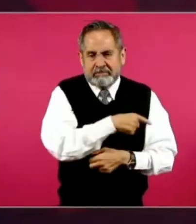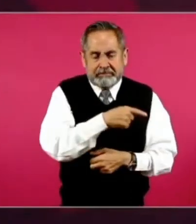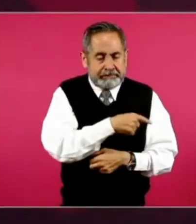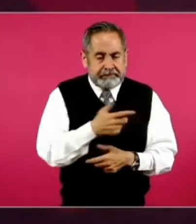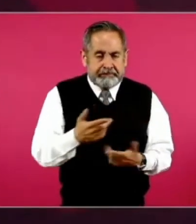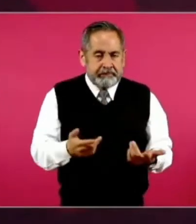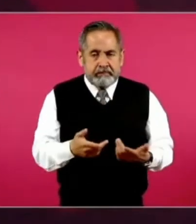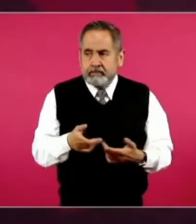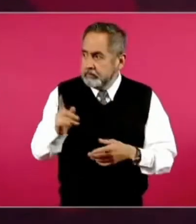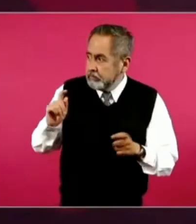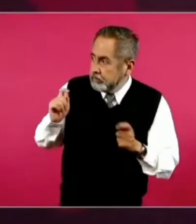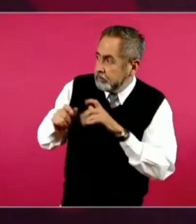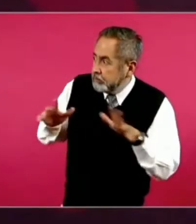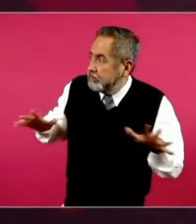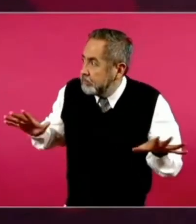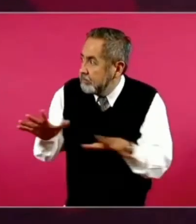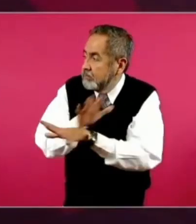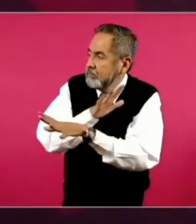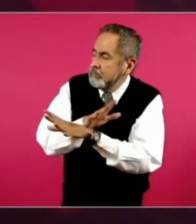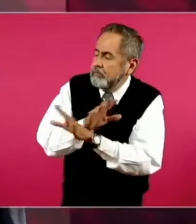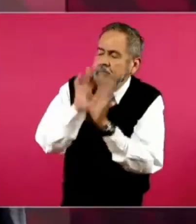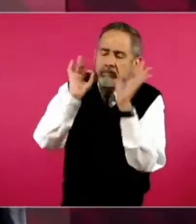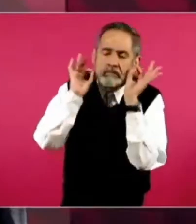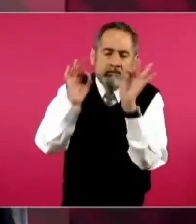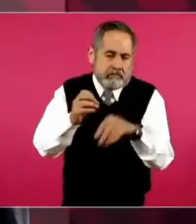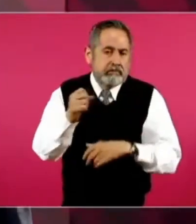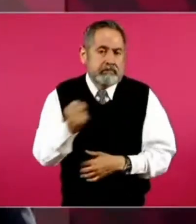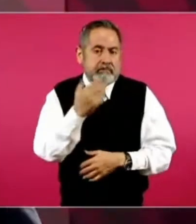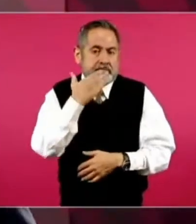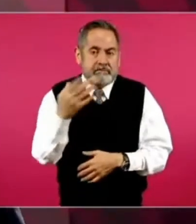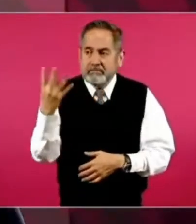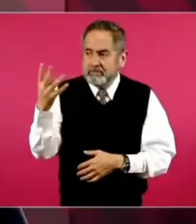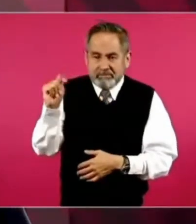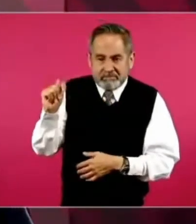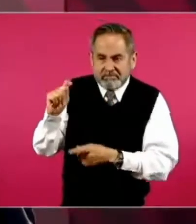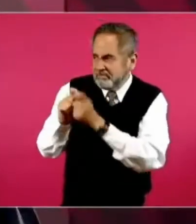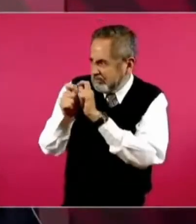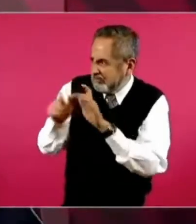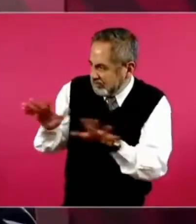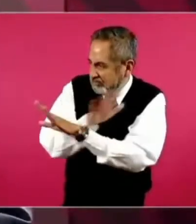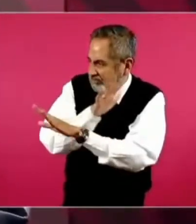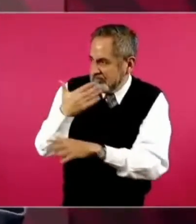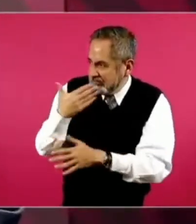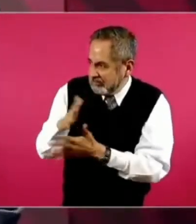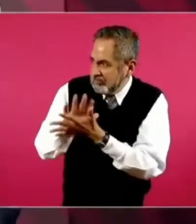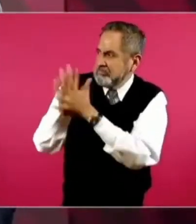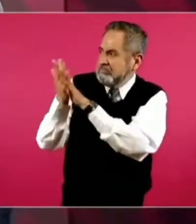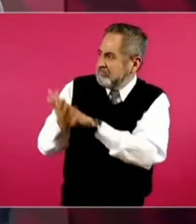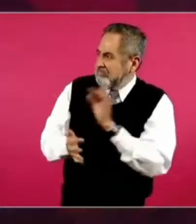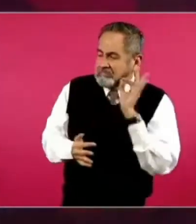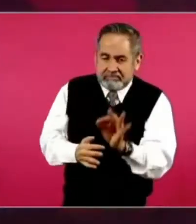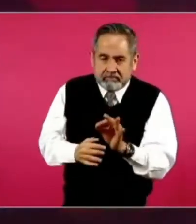se logró afortunadamente la transformación, y en vez de actuar con honestidad,